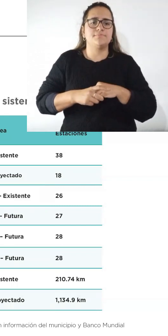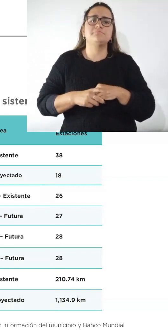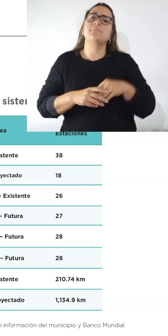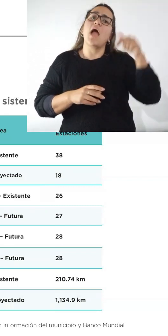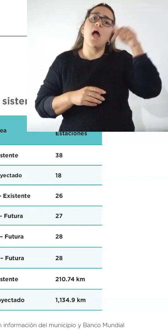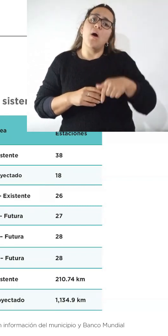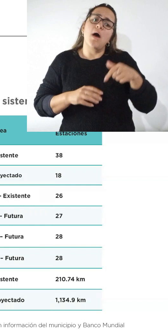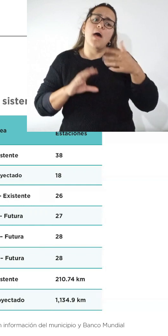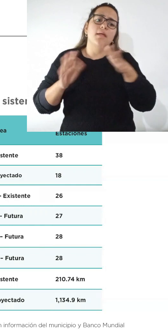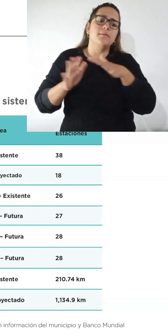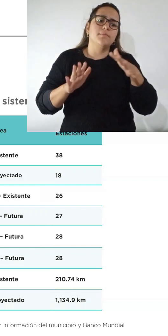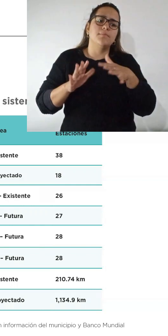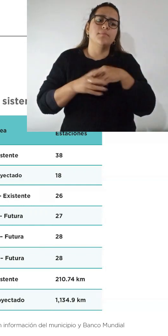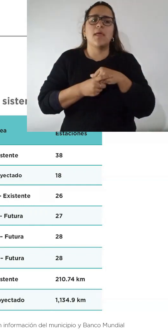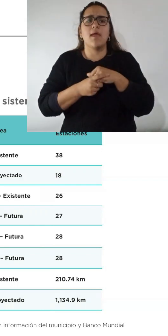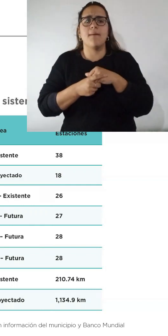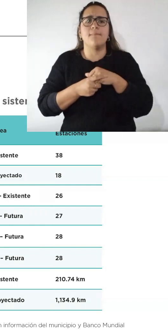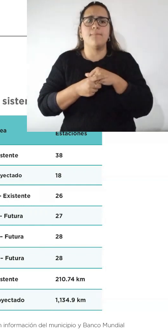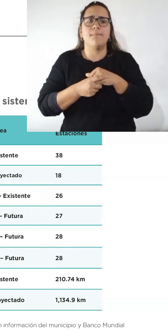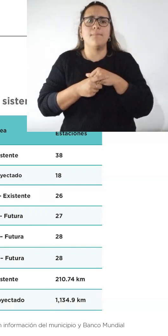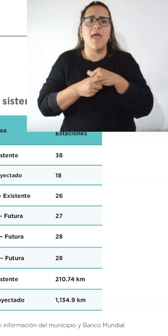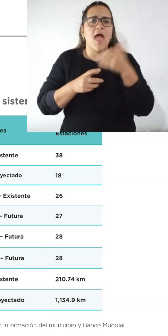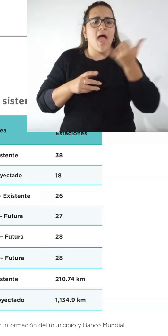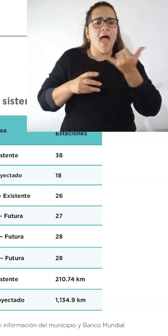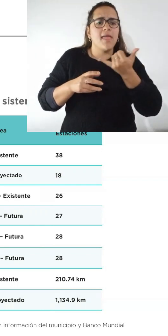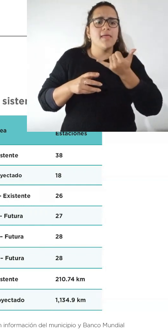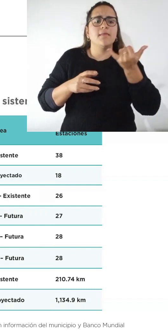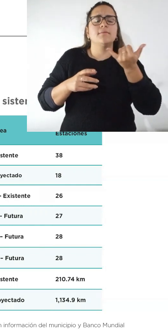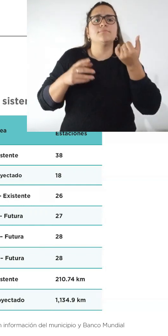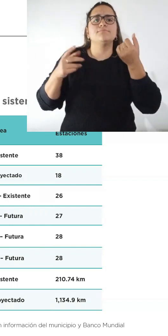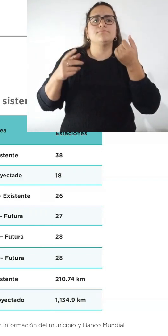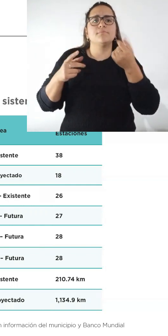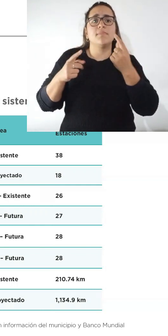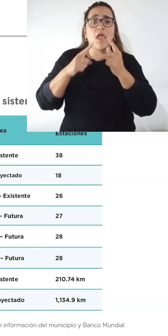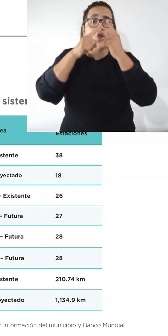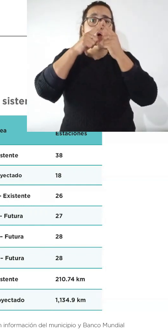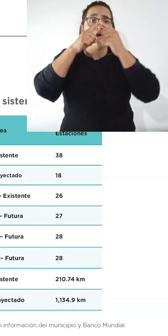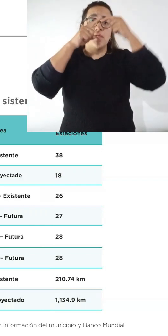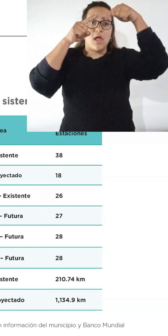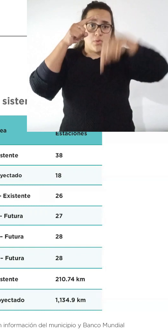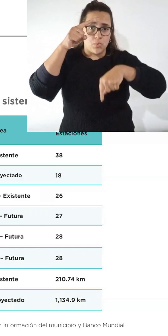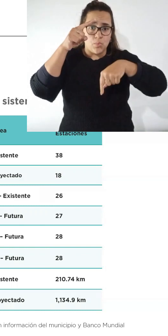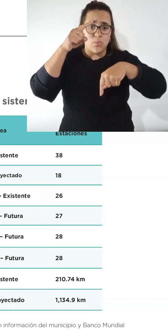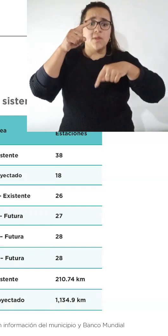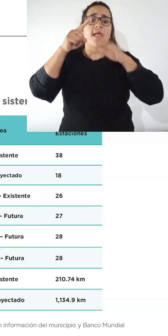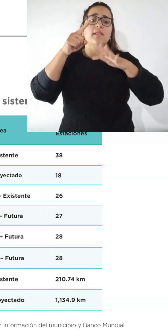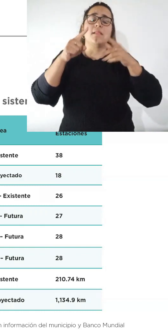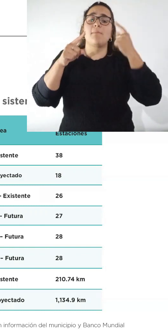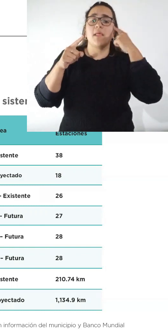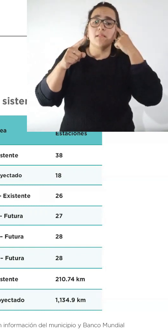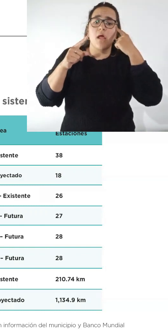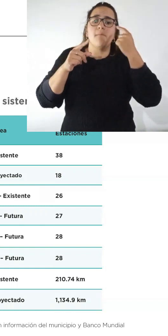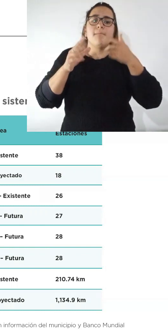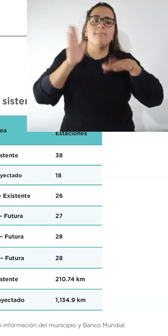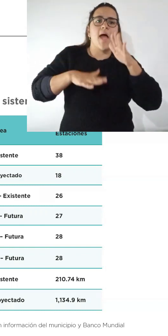ciudad. Actualmente entonces hay un BRT que va de norte a sur y para el cual se